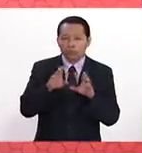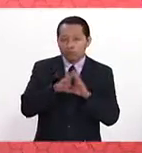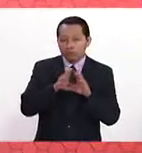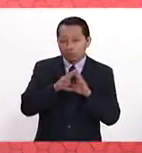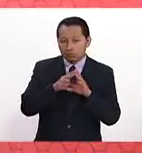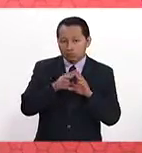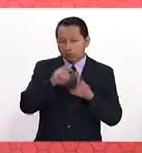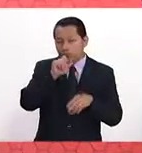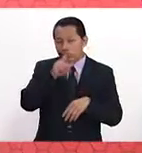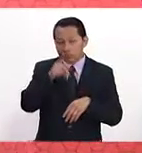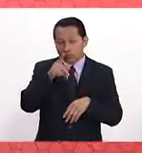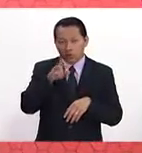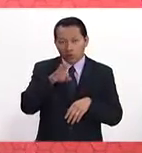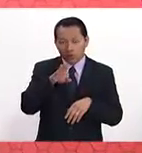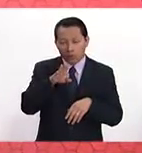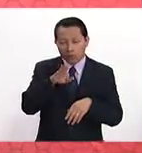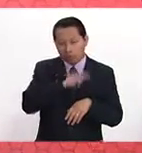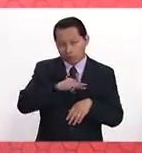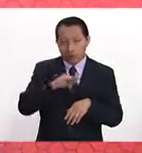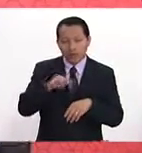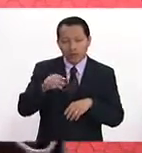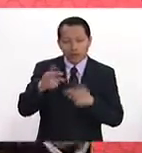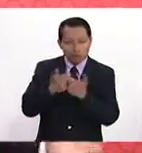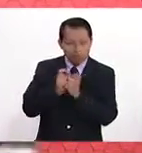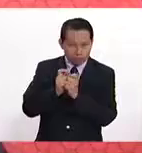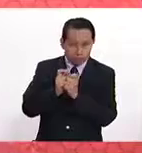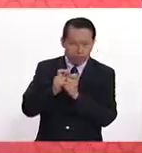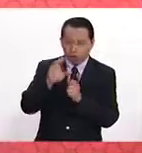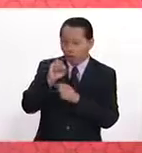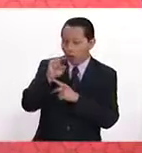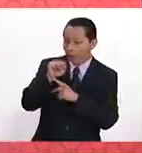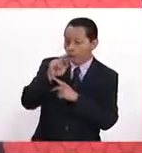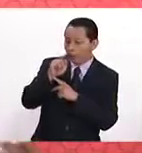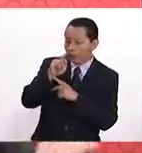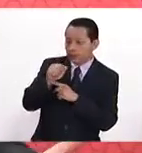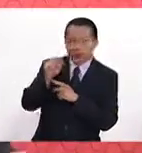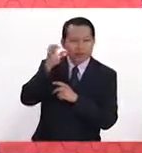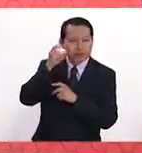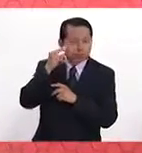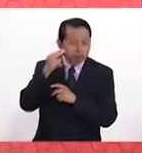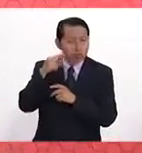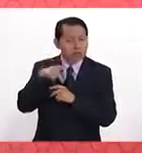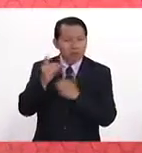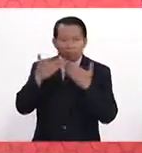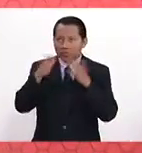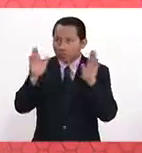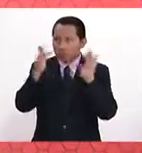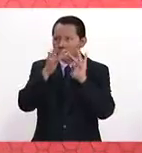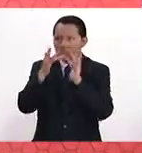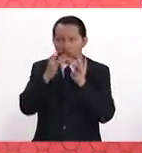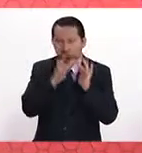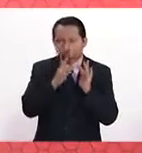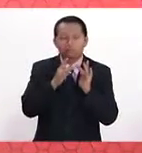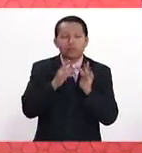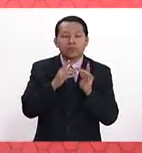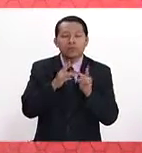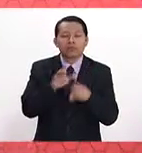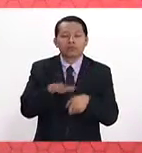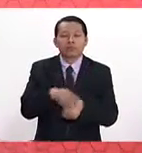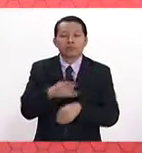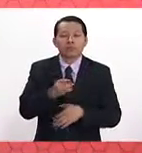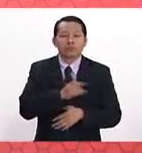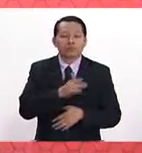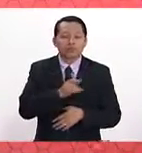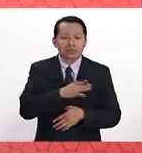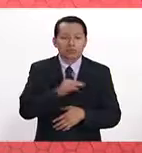horizontal, muy vertical más bien, con el Partido Comunista Chino, pero ha abierto su economía, es un país que cualquiera puede ir. ¿Por qué tanto miedo